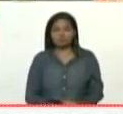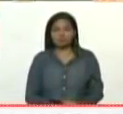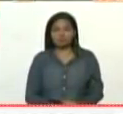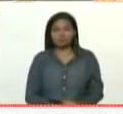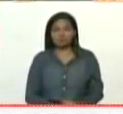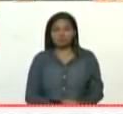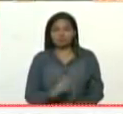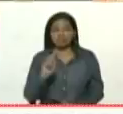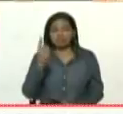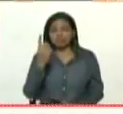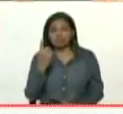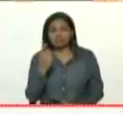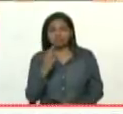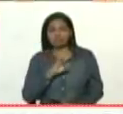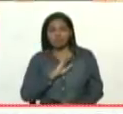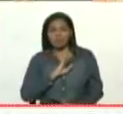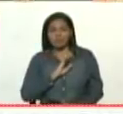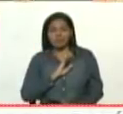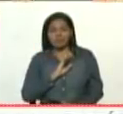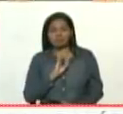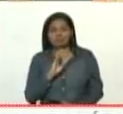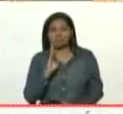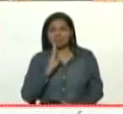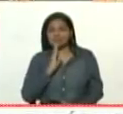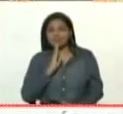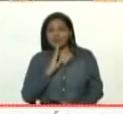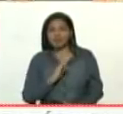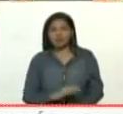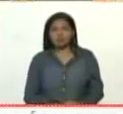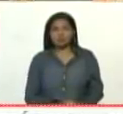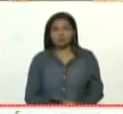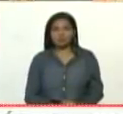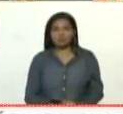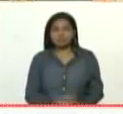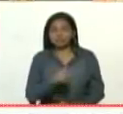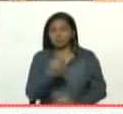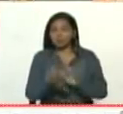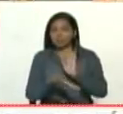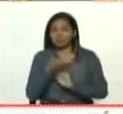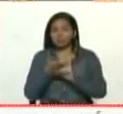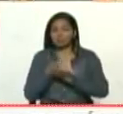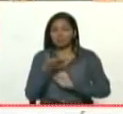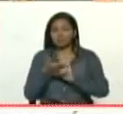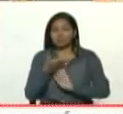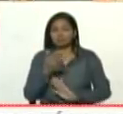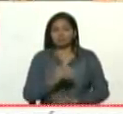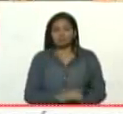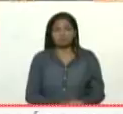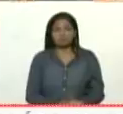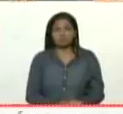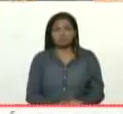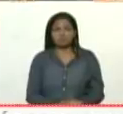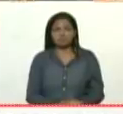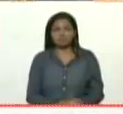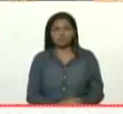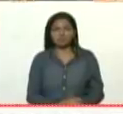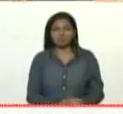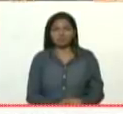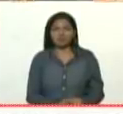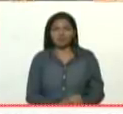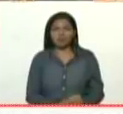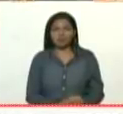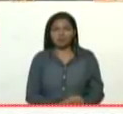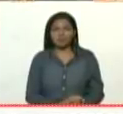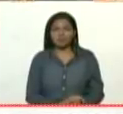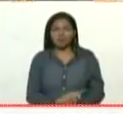De las prioridades crediticias del banco, muy importante. En patrimonio total,